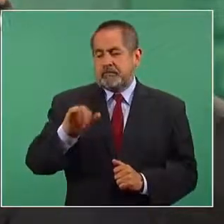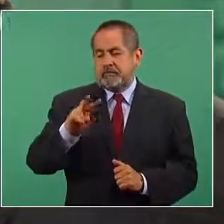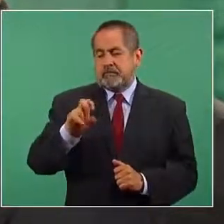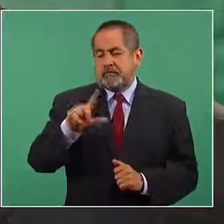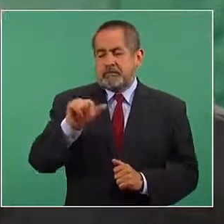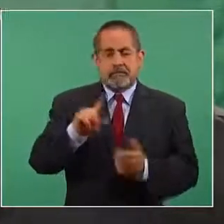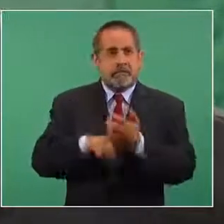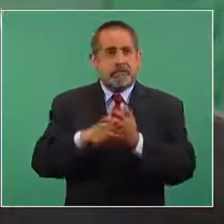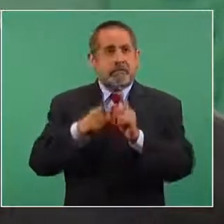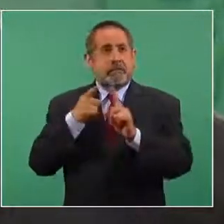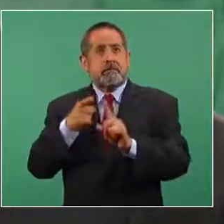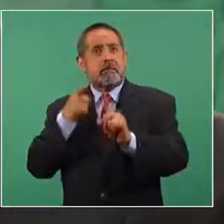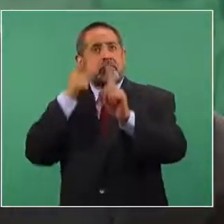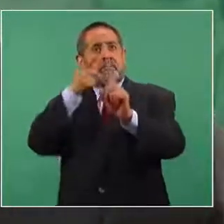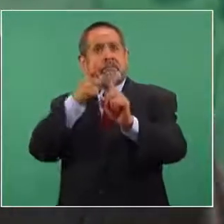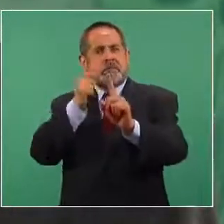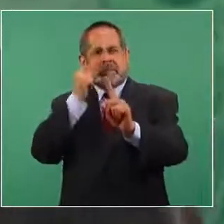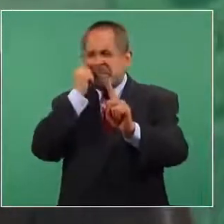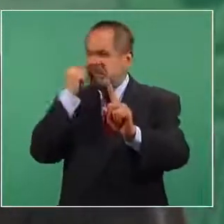que el fin justificaba